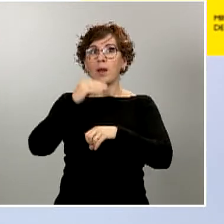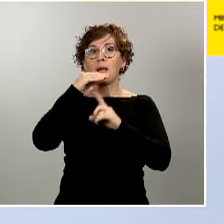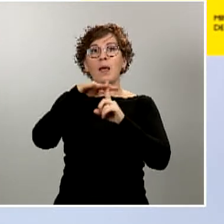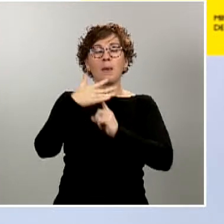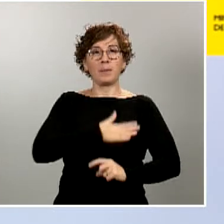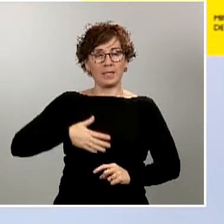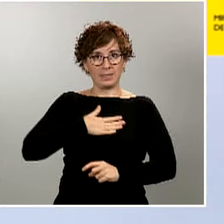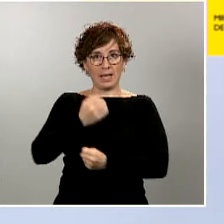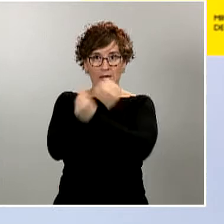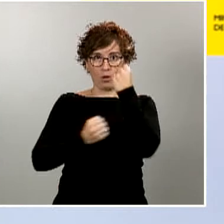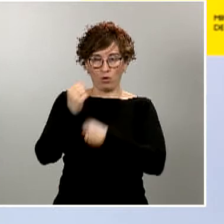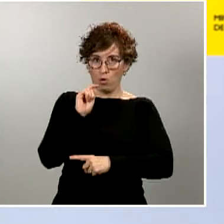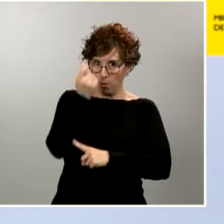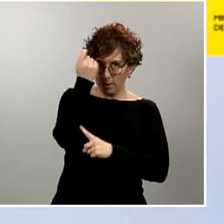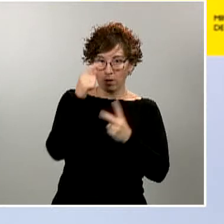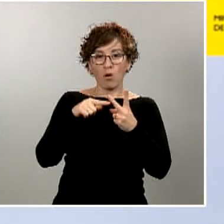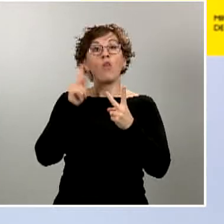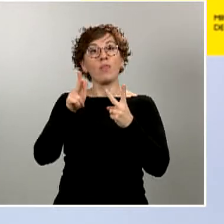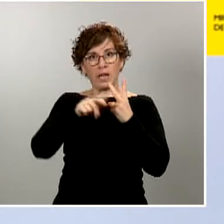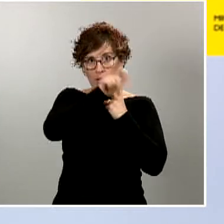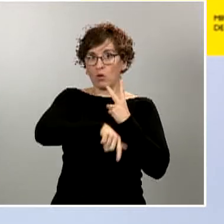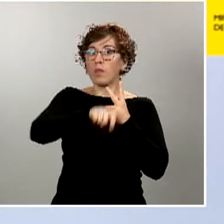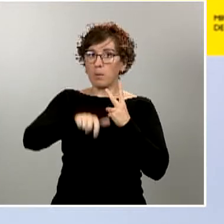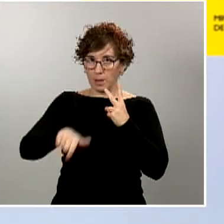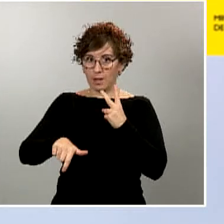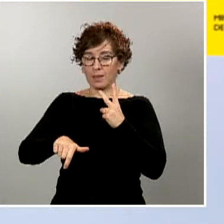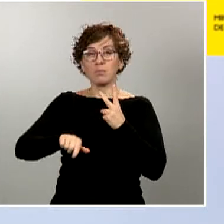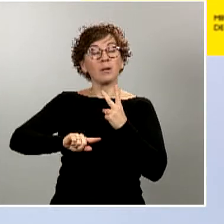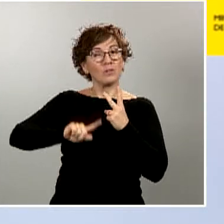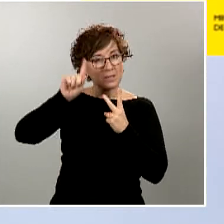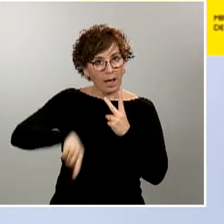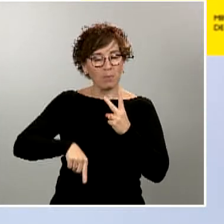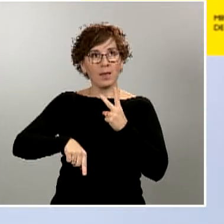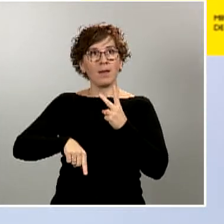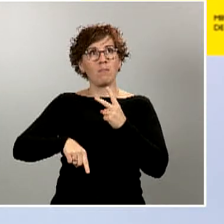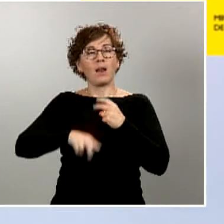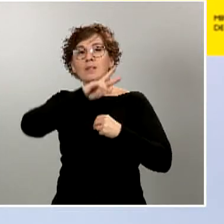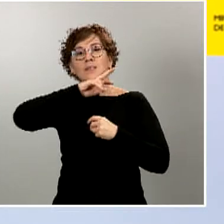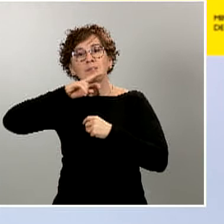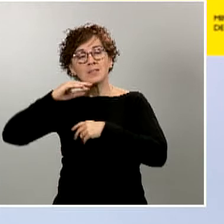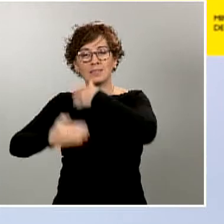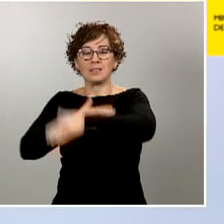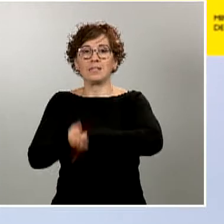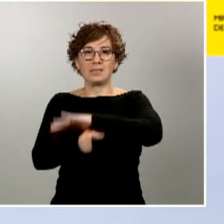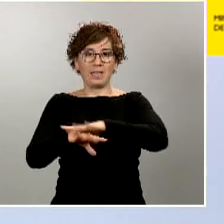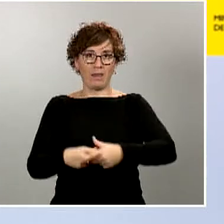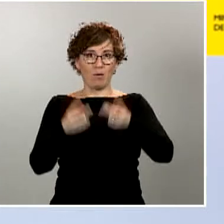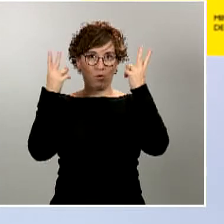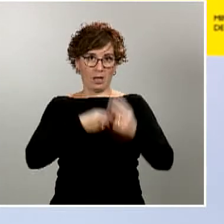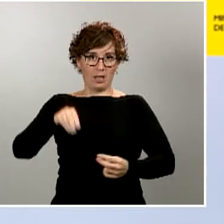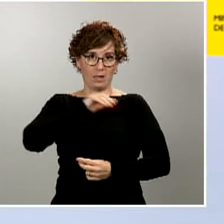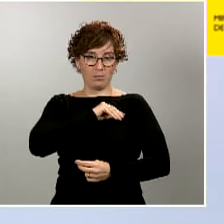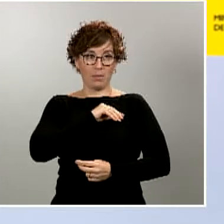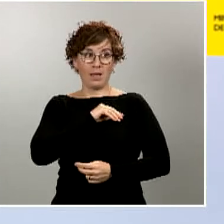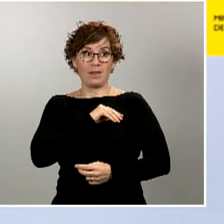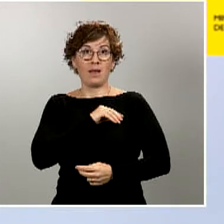también implicaba, y sobre todo, para abrirse paso a la democracia en España. Así es que, entonces,